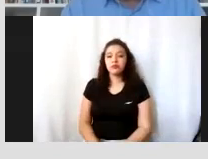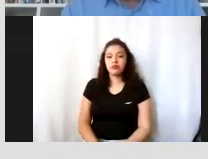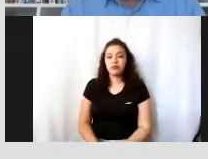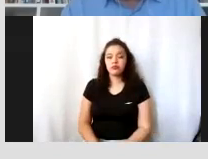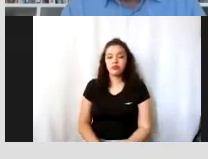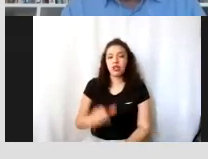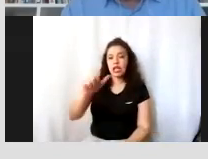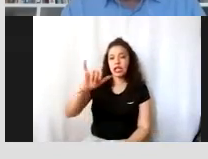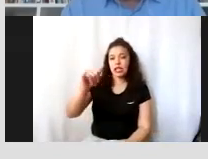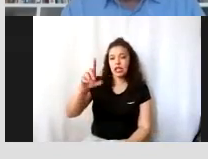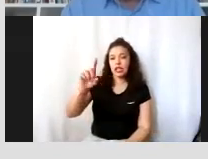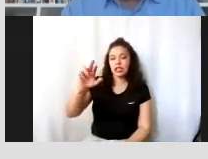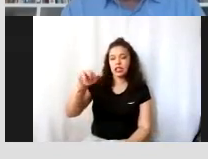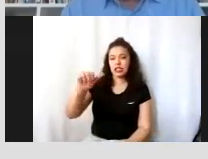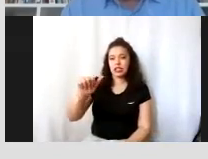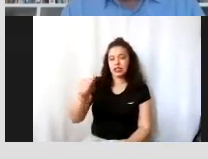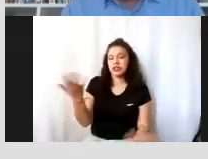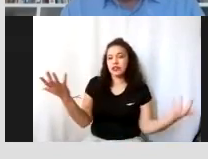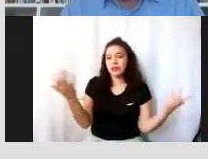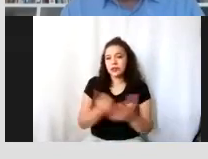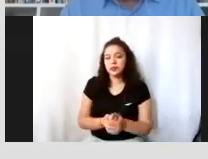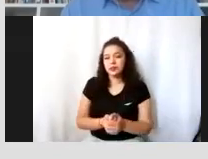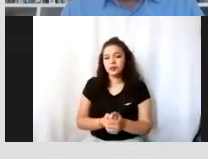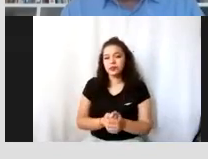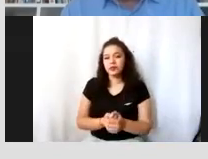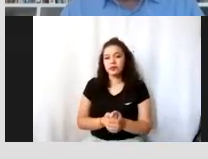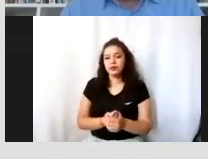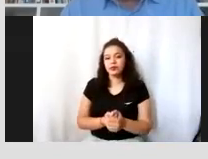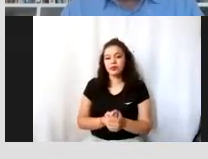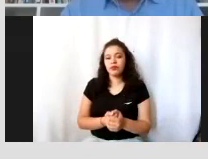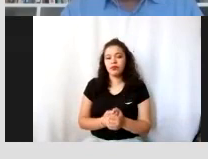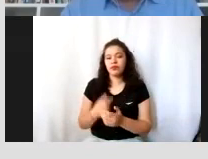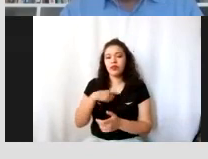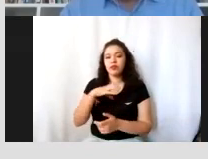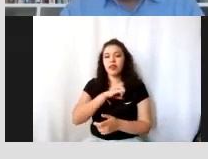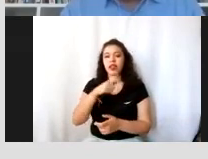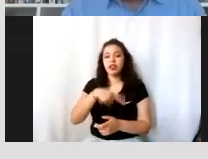Alejandrina, ¿qué te digo? Me encantaría que sí pudieras escuchar todo.